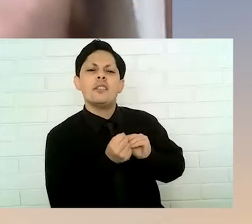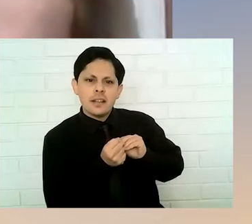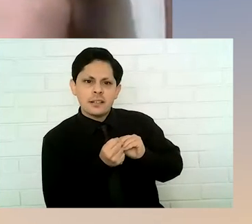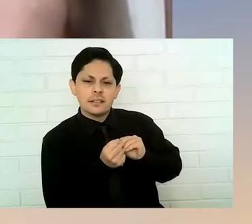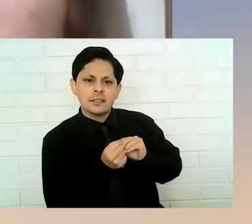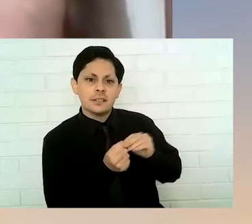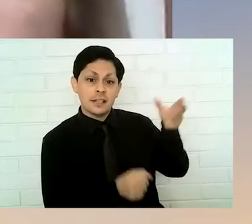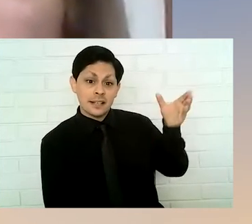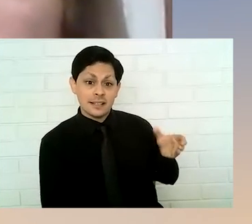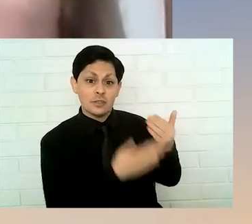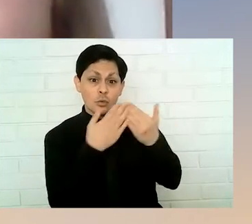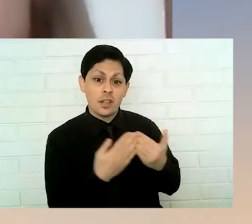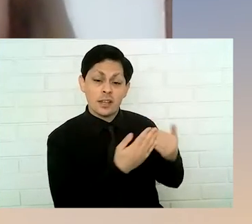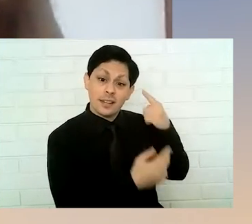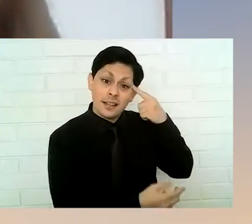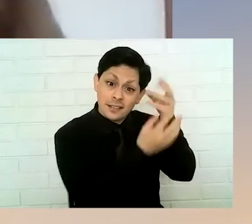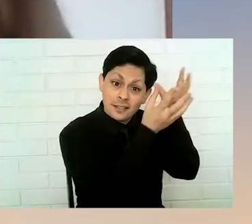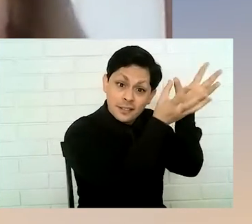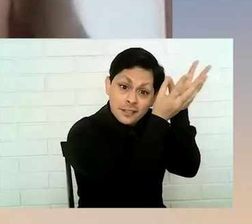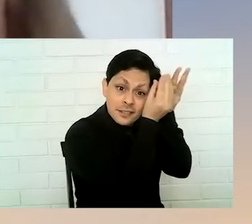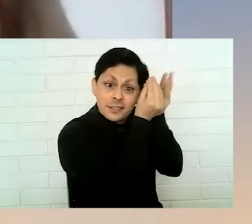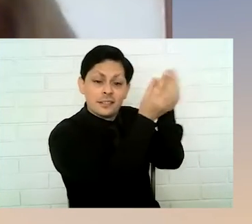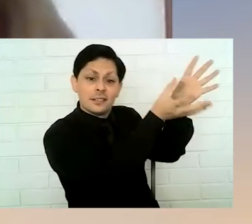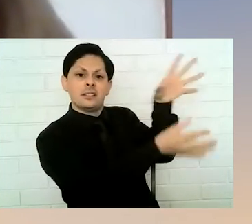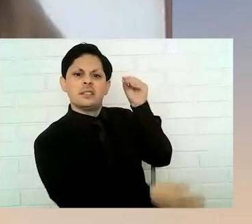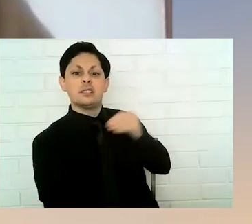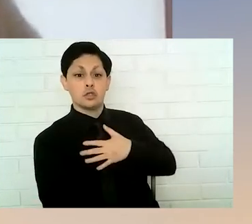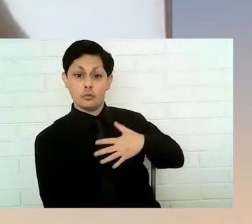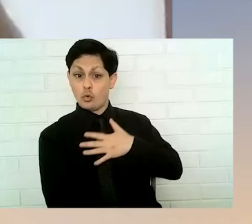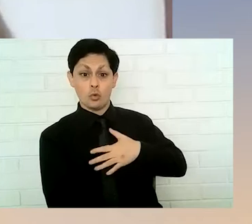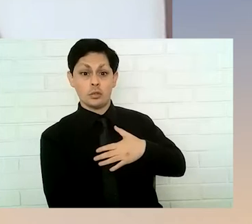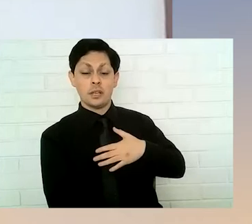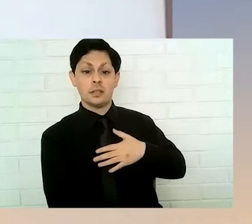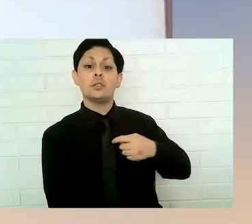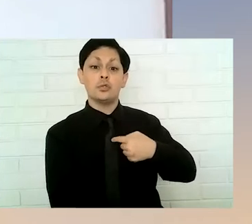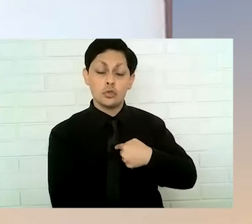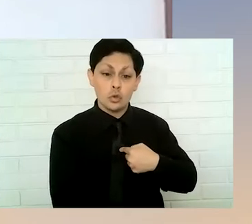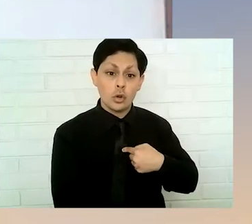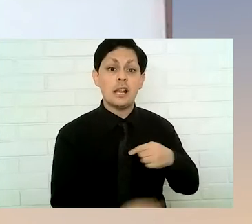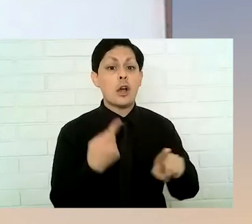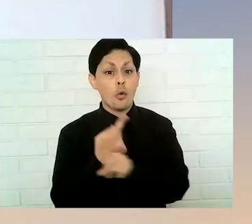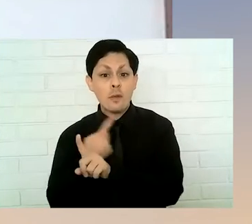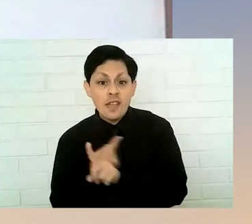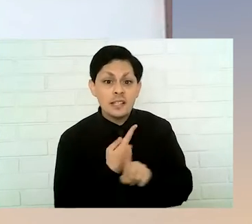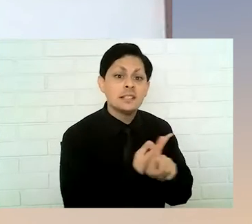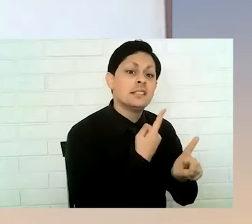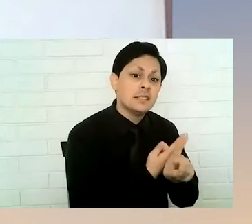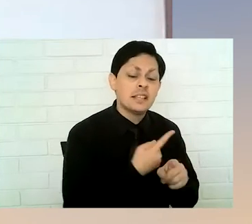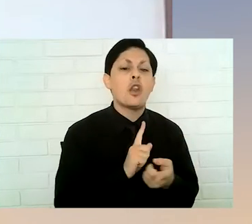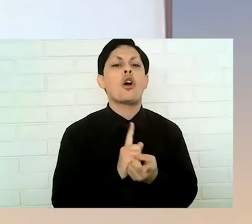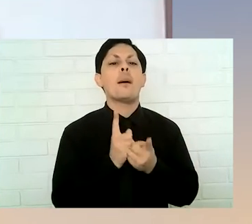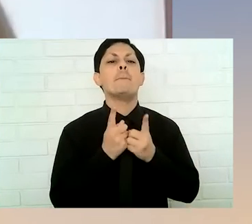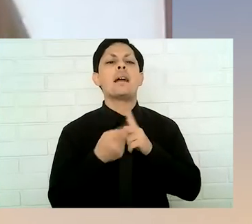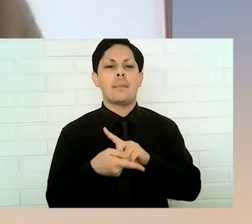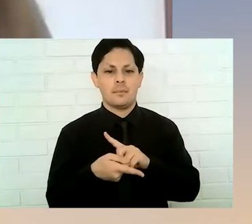el estudiante trae. Y si no nos gusta, en la convivencia lo cambiamos, pero hay